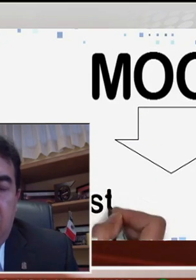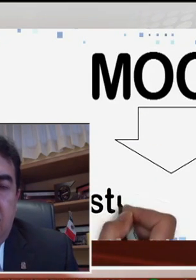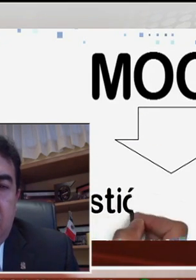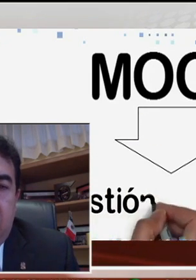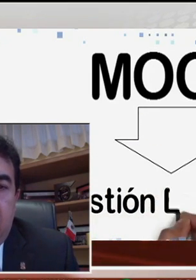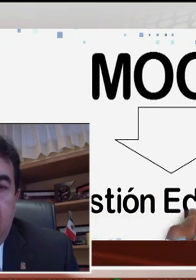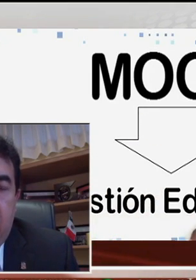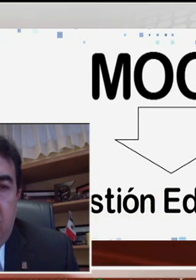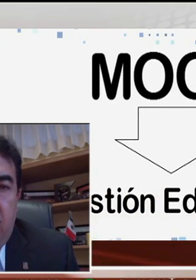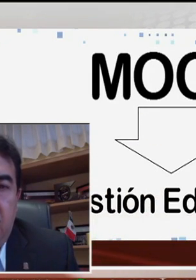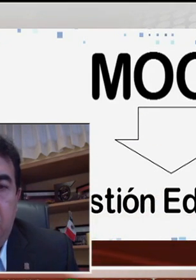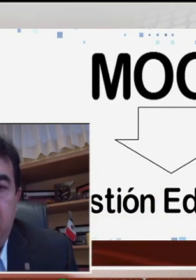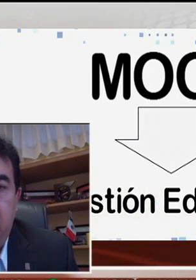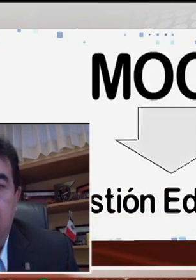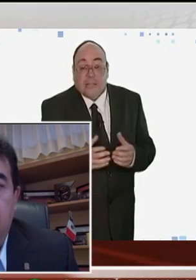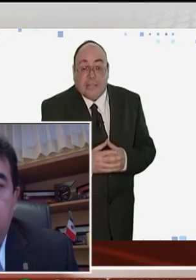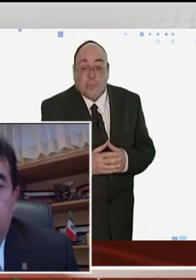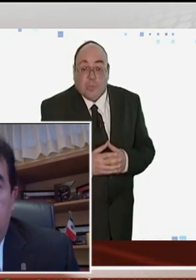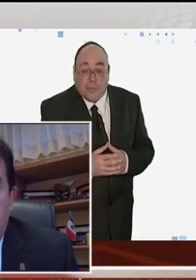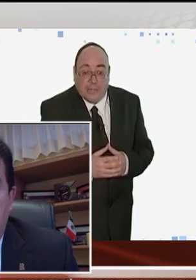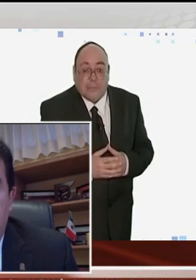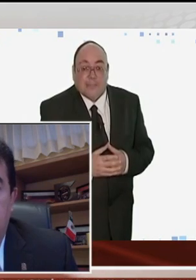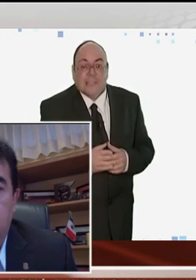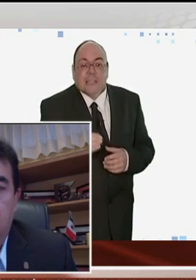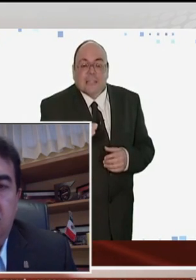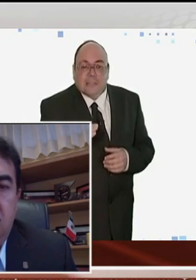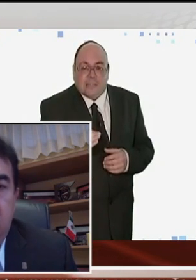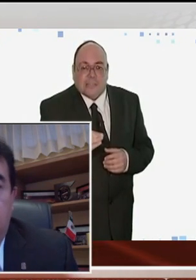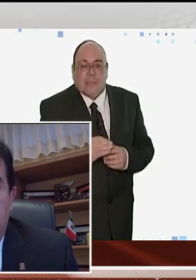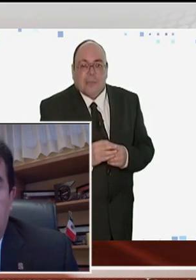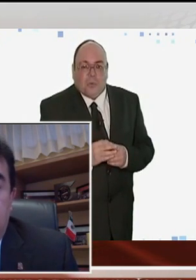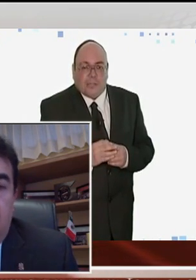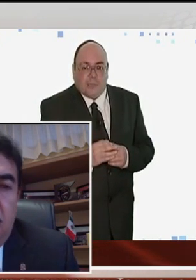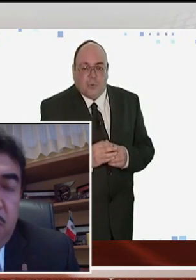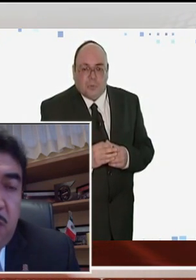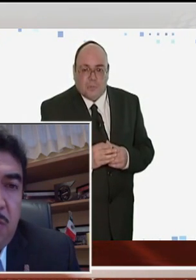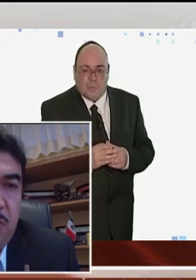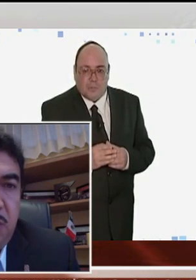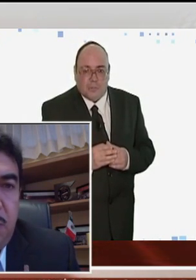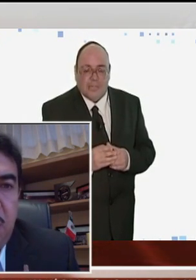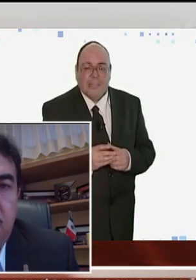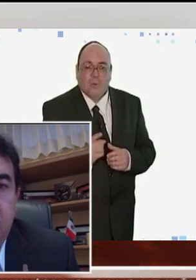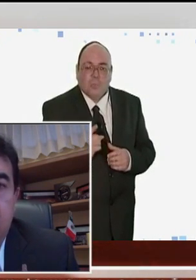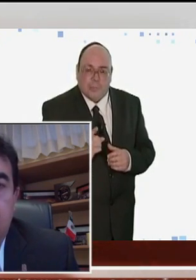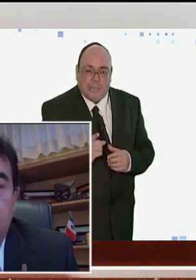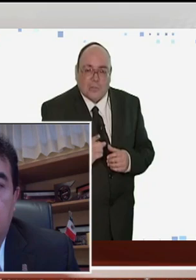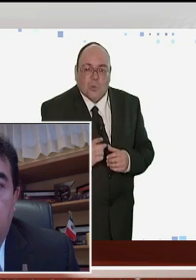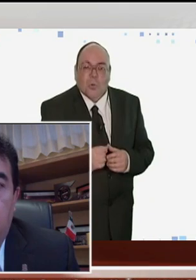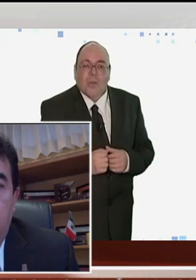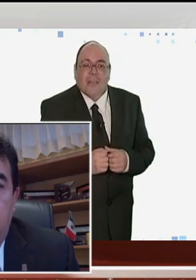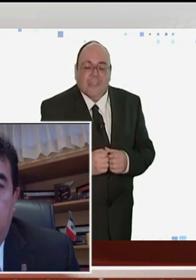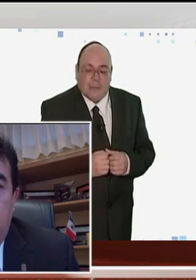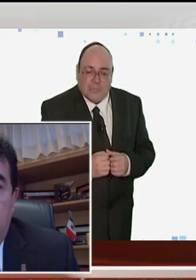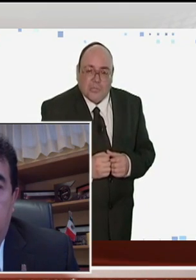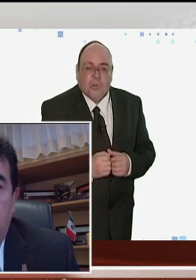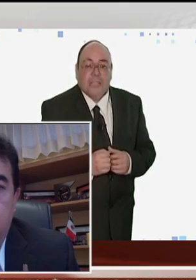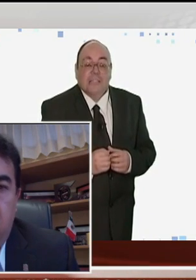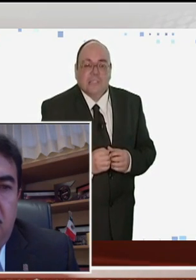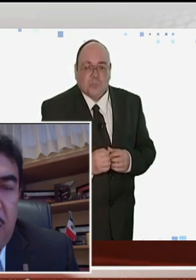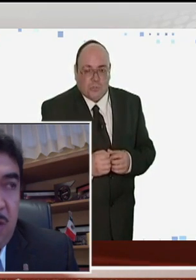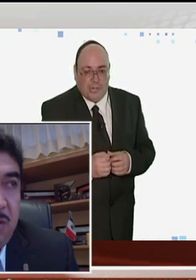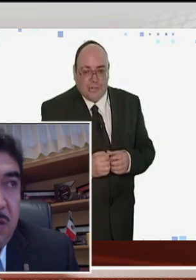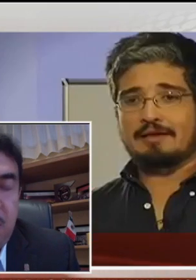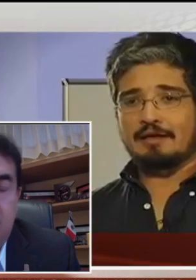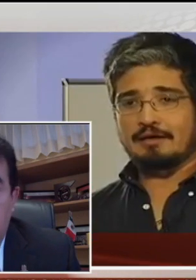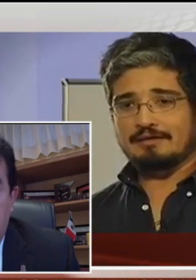clasificar, analizar e interpretar datos para la toma de decisiones en los diferentes campos del conocimiento, más hoy en día que la producción